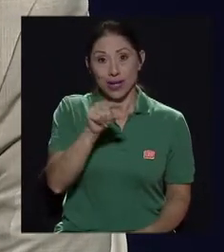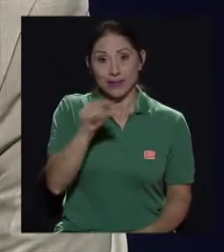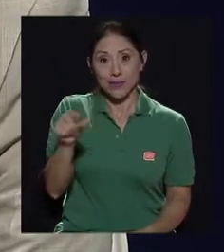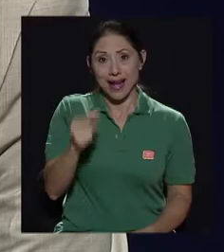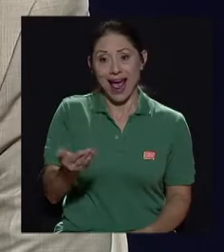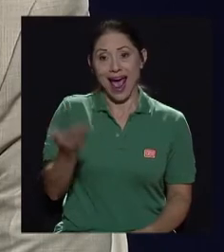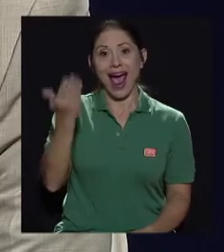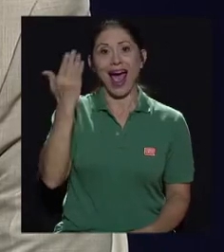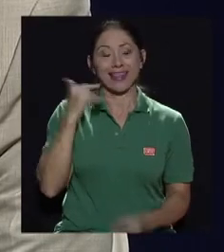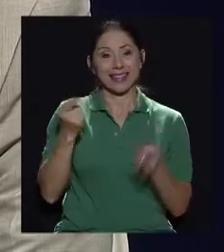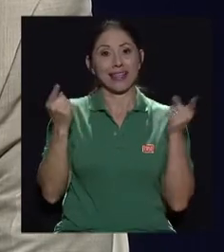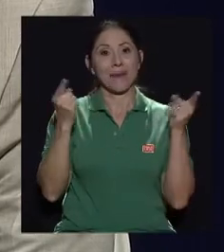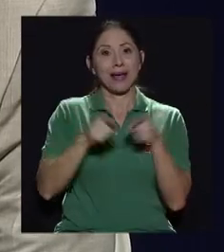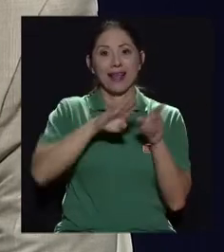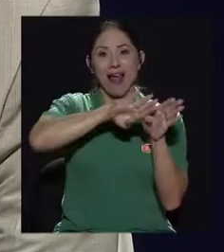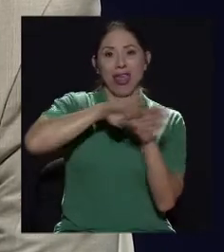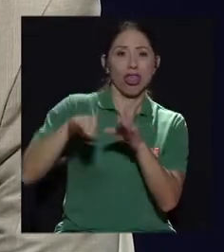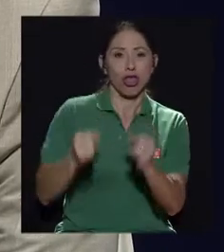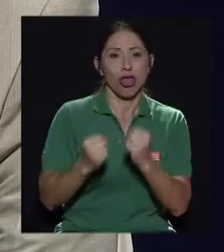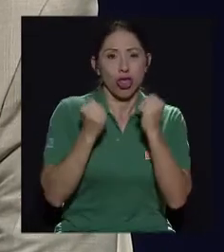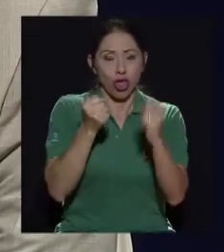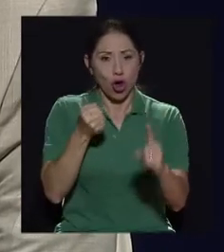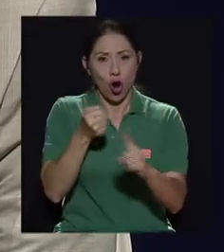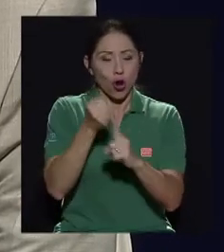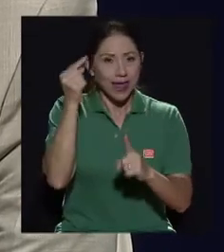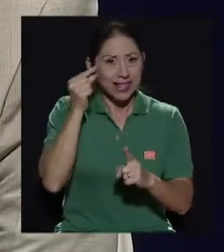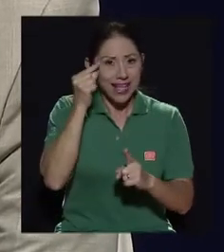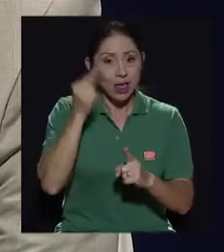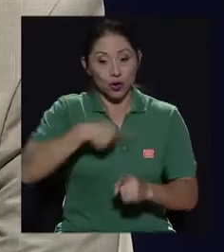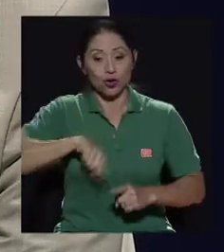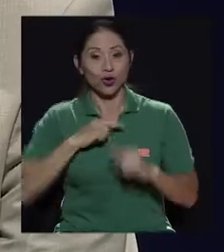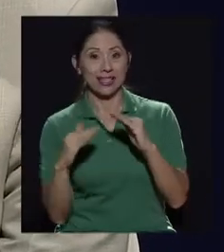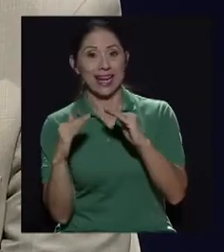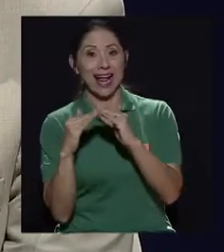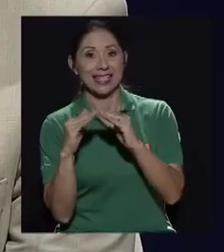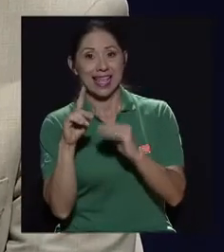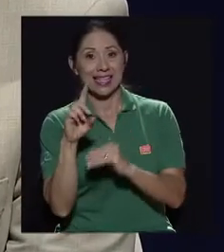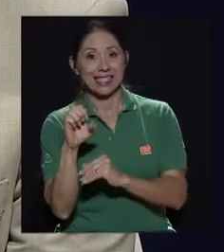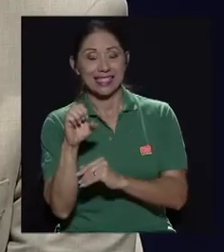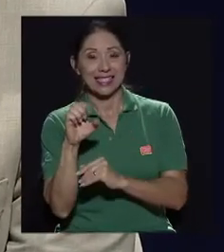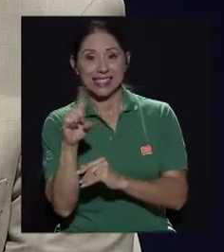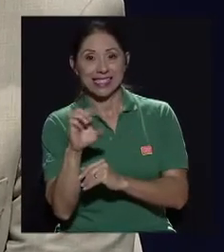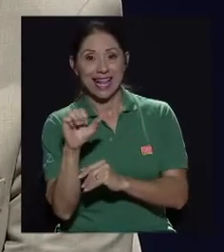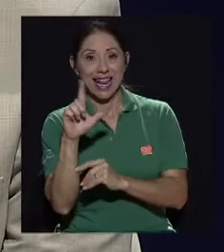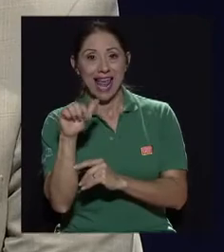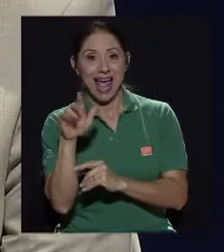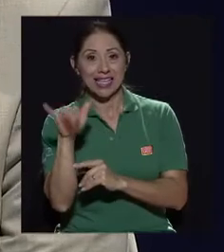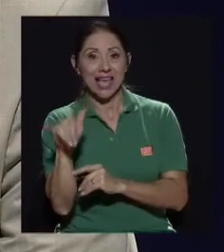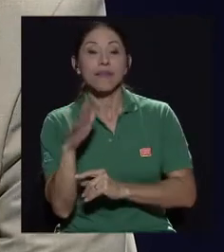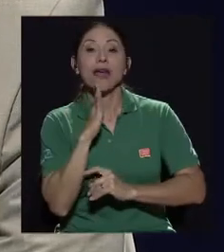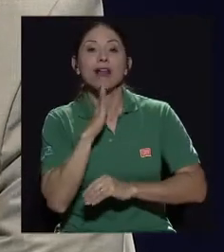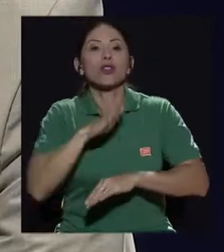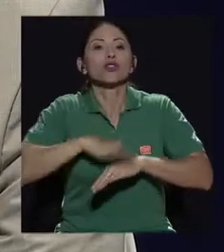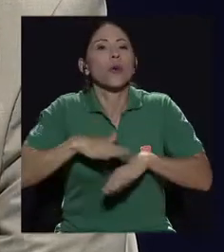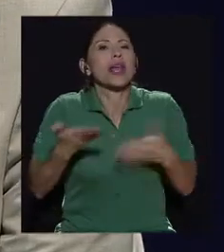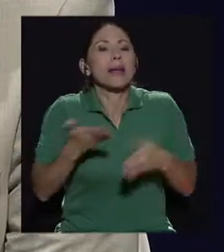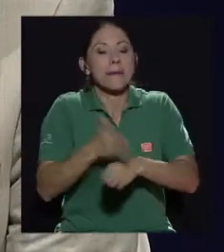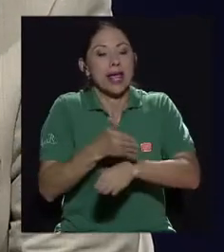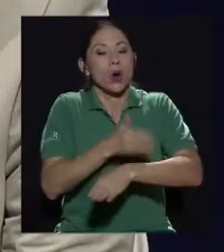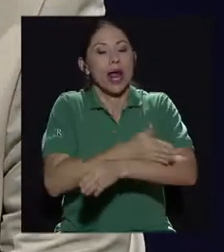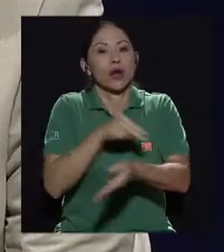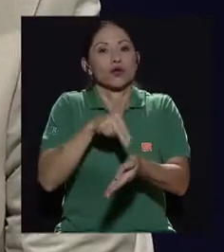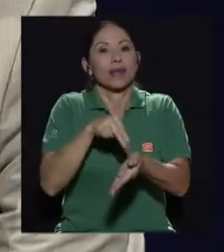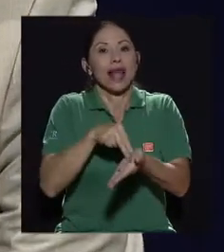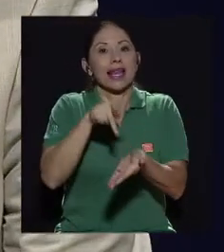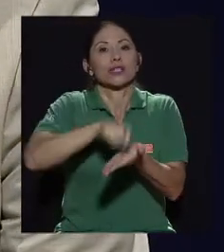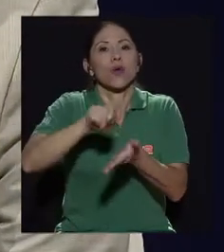de que se diera el golpe de estado estuvimos en la casa de zelaya hablando sobre cómo mejorar el hospital escuela y entonces